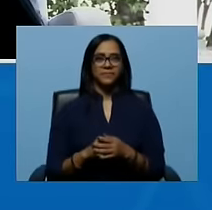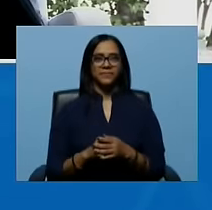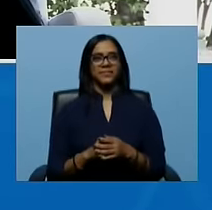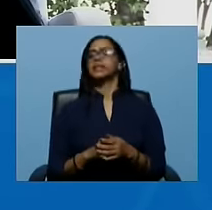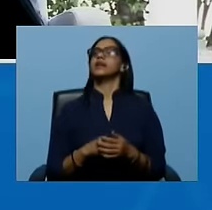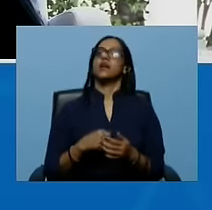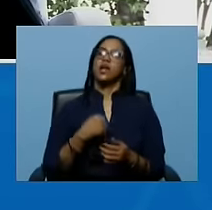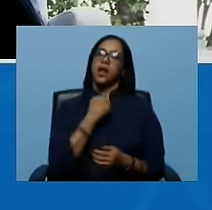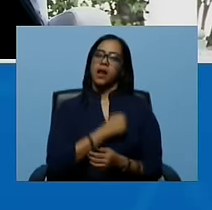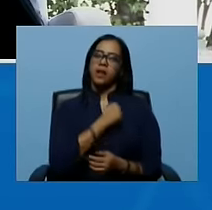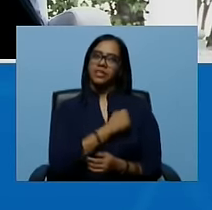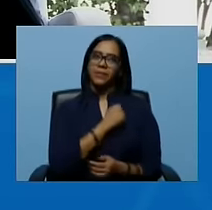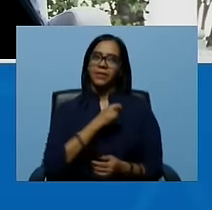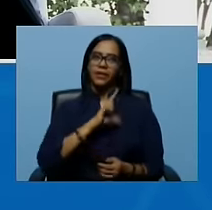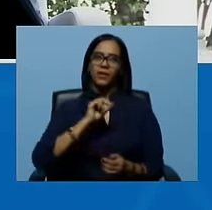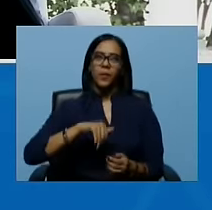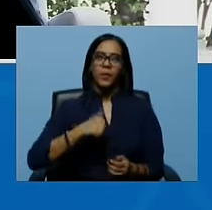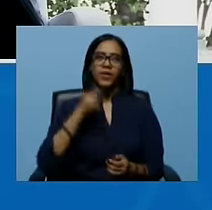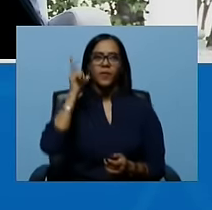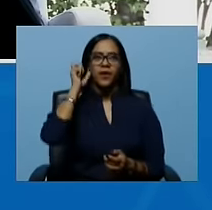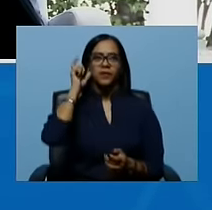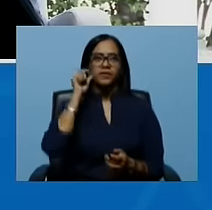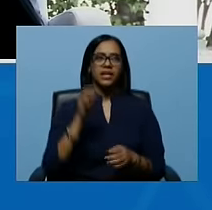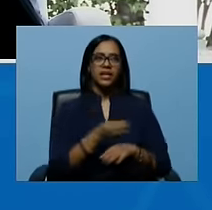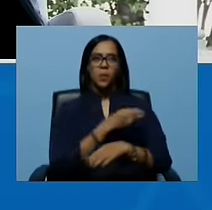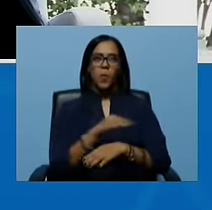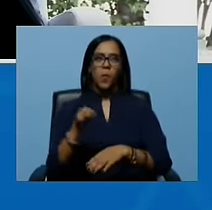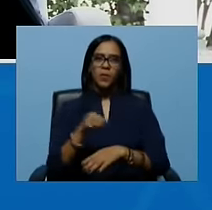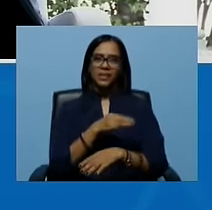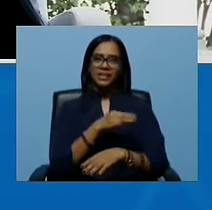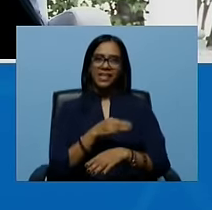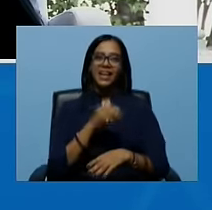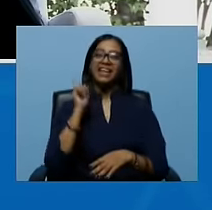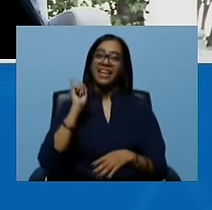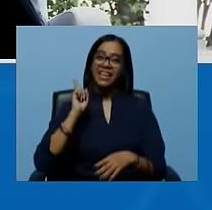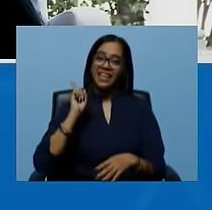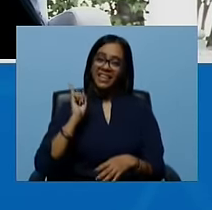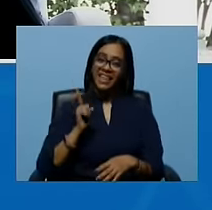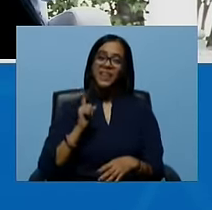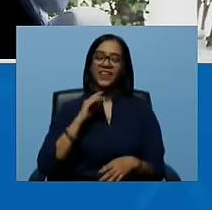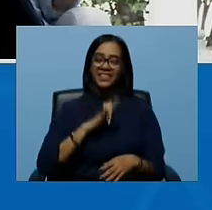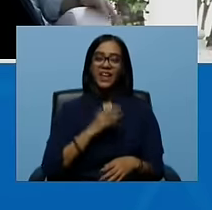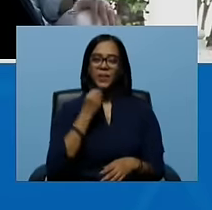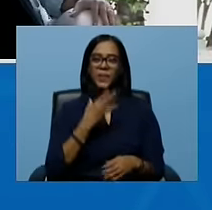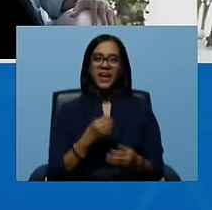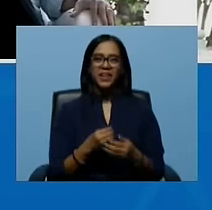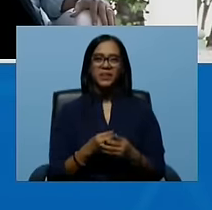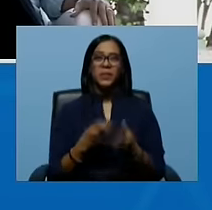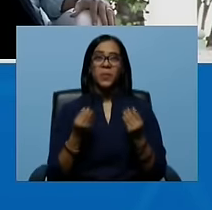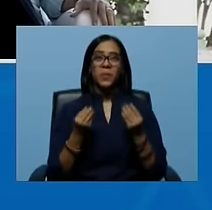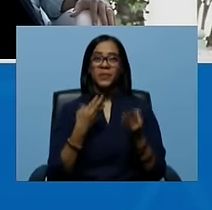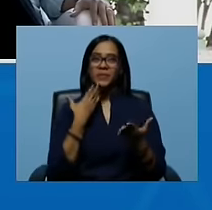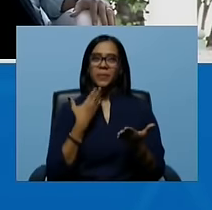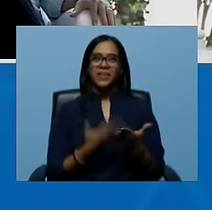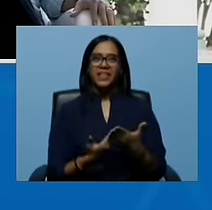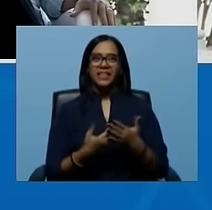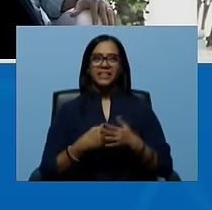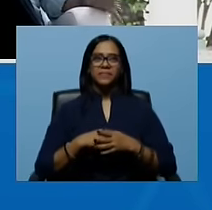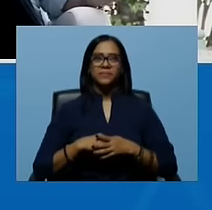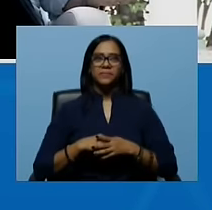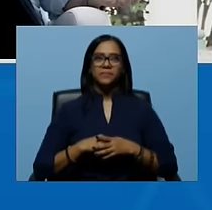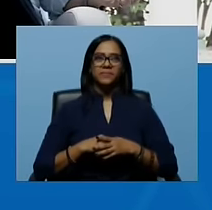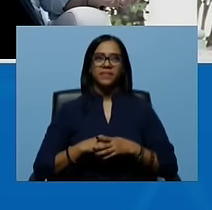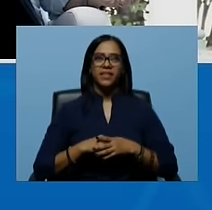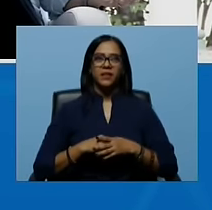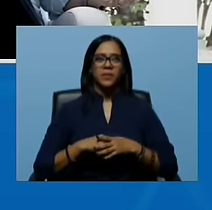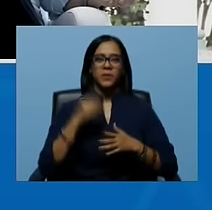pudimos escuchar la música que debe estar, bueno, parece que es mucho pedir, pero